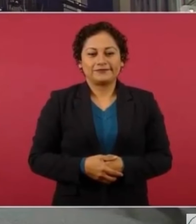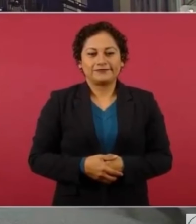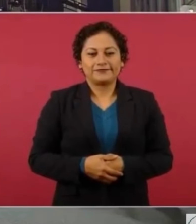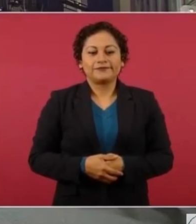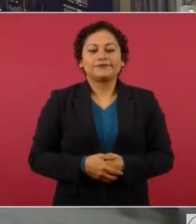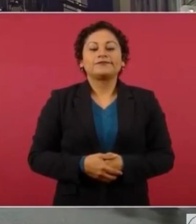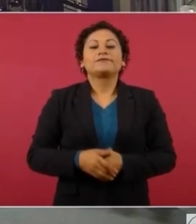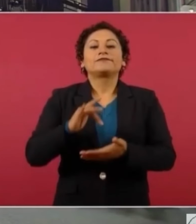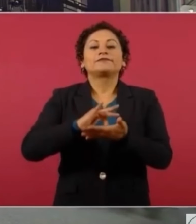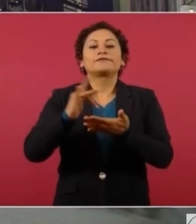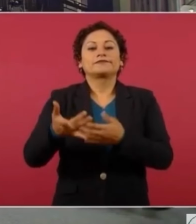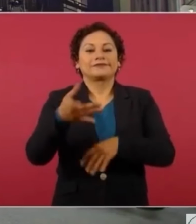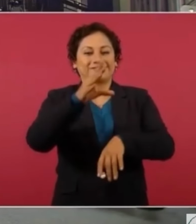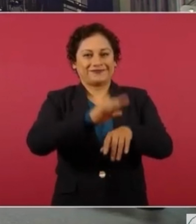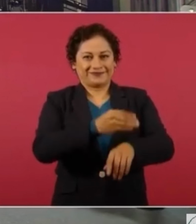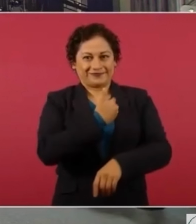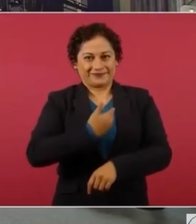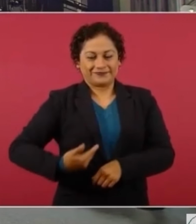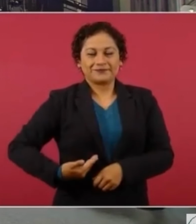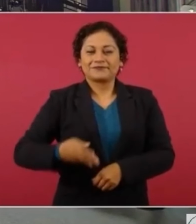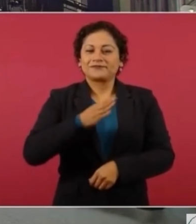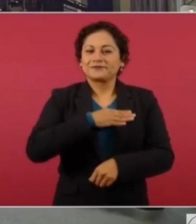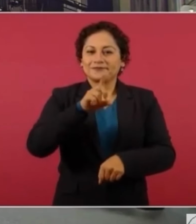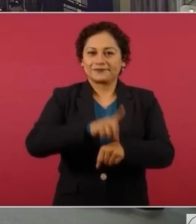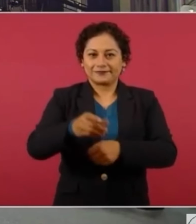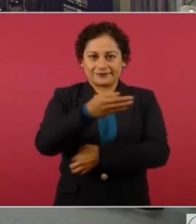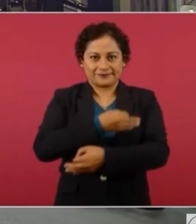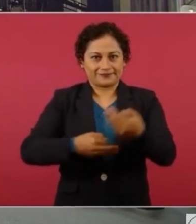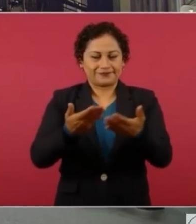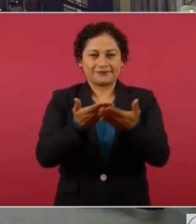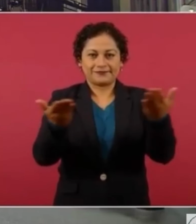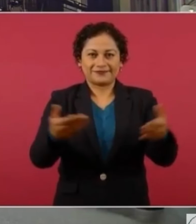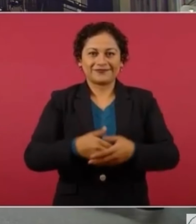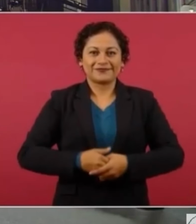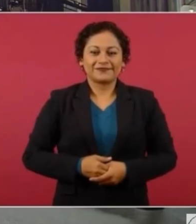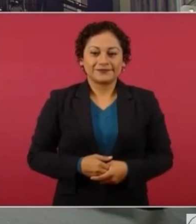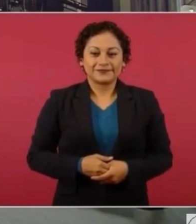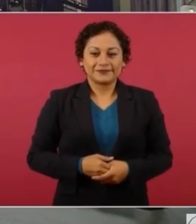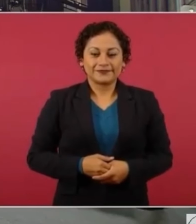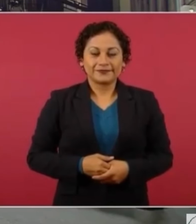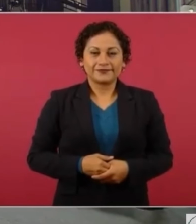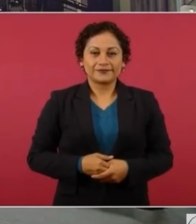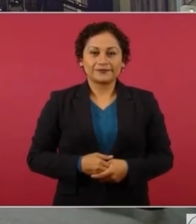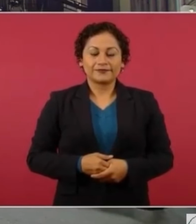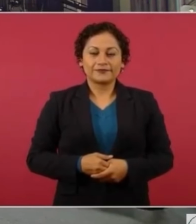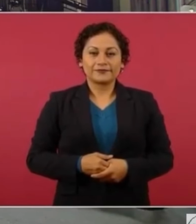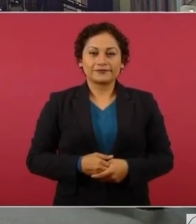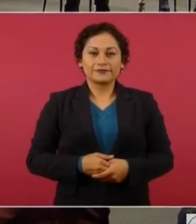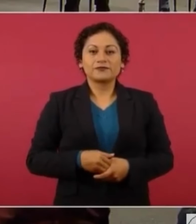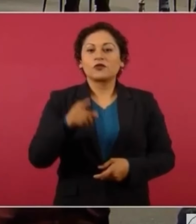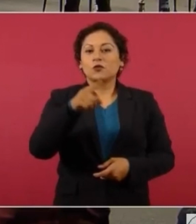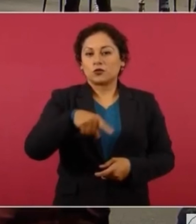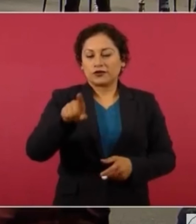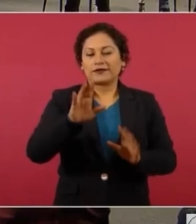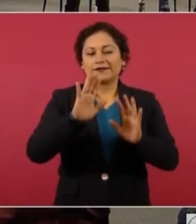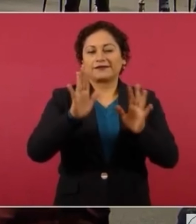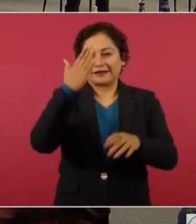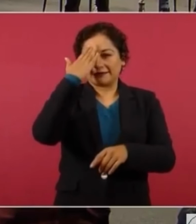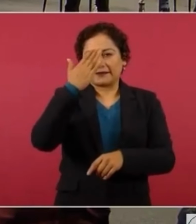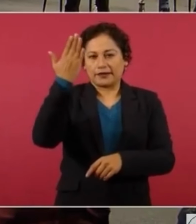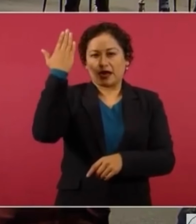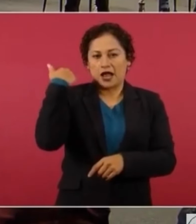Gracias. Con su permiso, señor presidente, muy buenos días a todas y a todos. Como se ha comentado, el